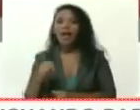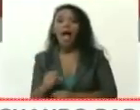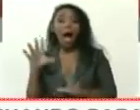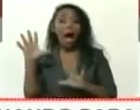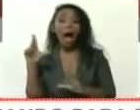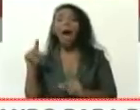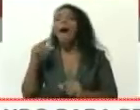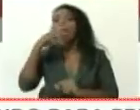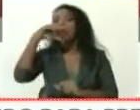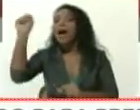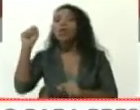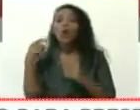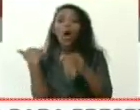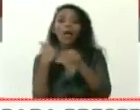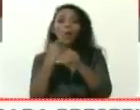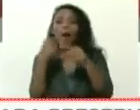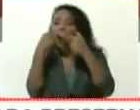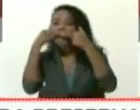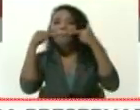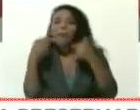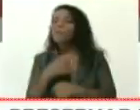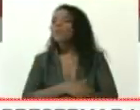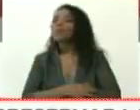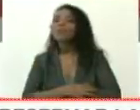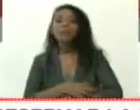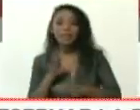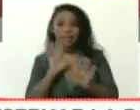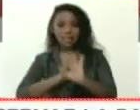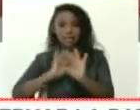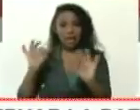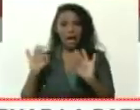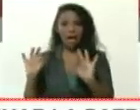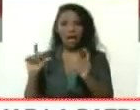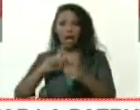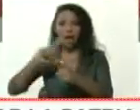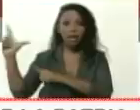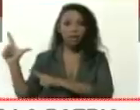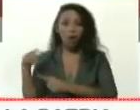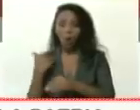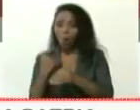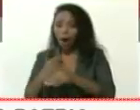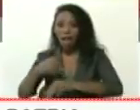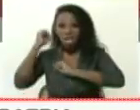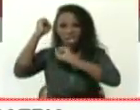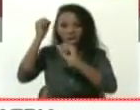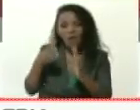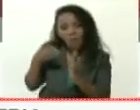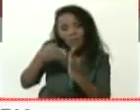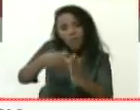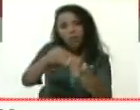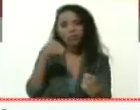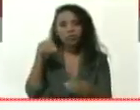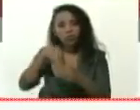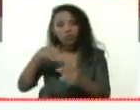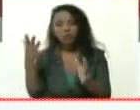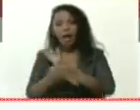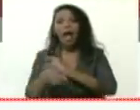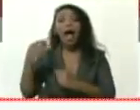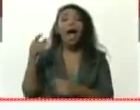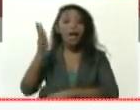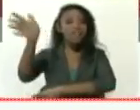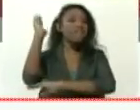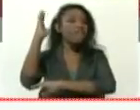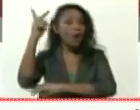genera la desestabilización en toda América del Sur. Es el foro de Sao Paulo, dicen. No es que